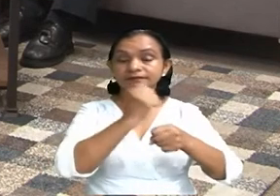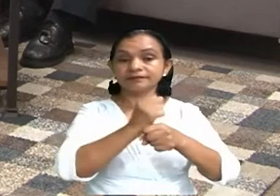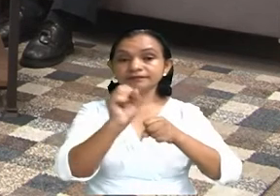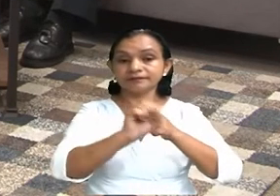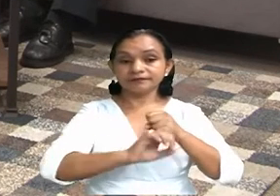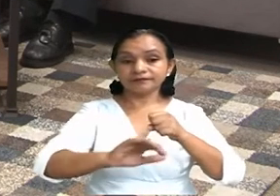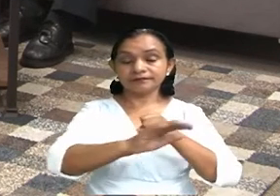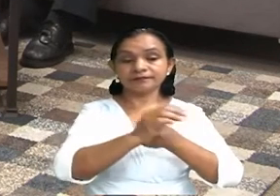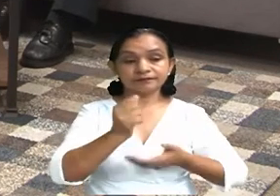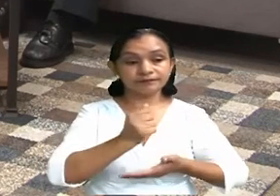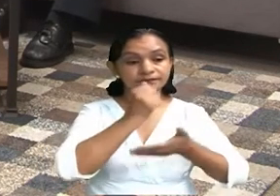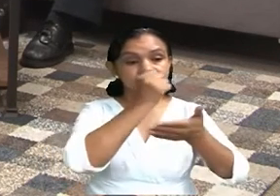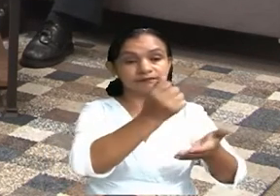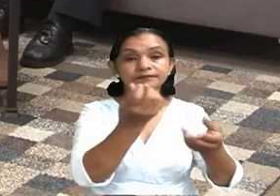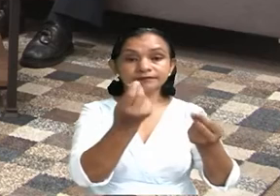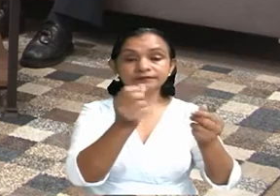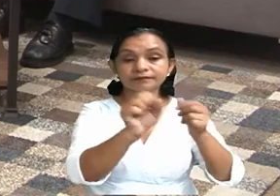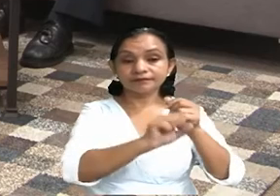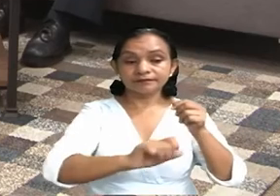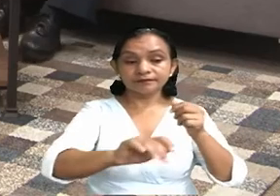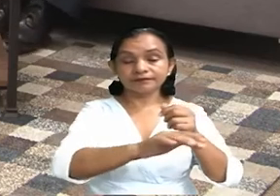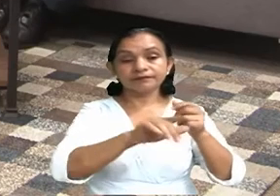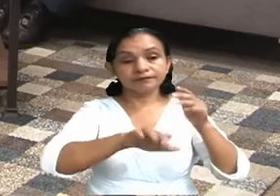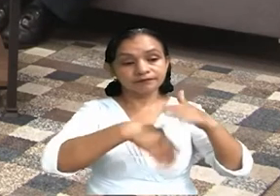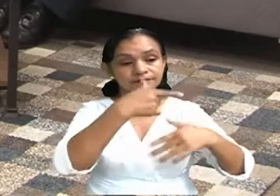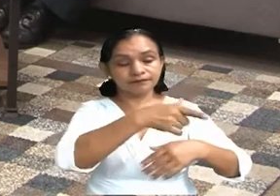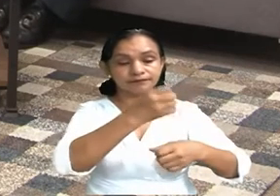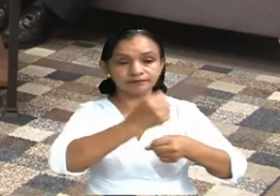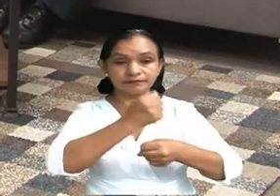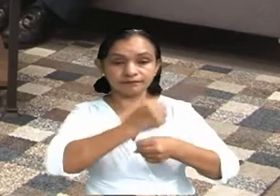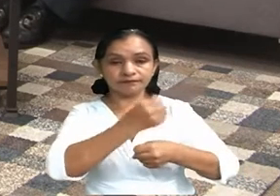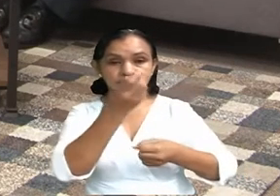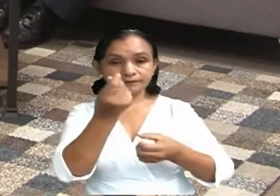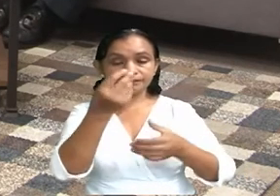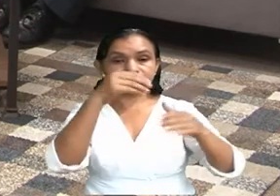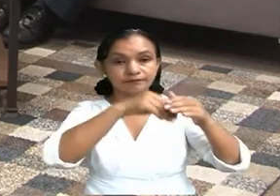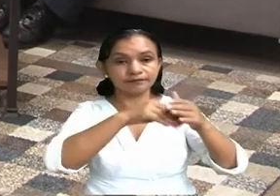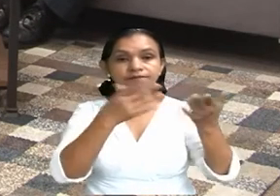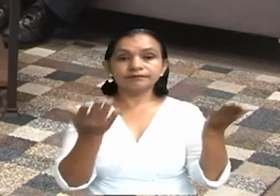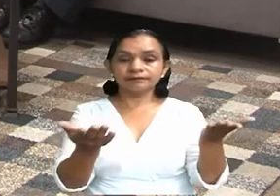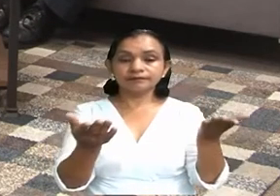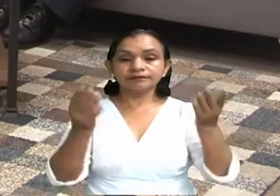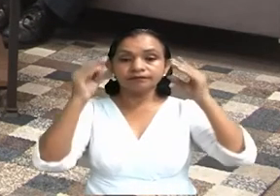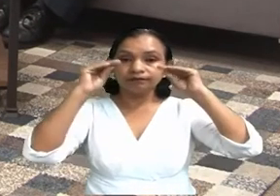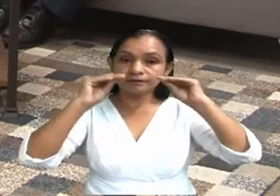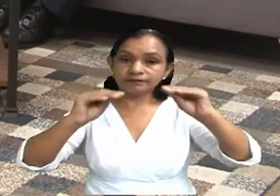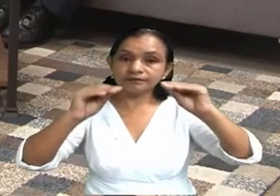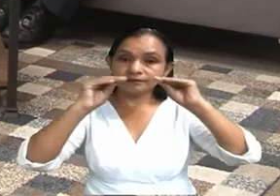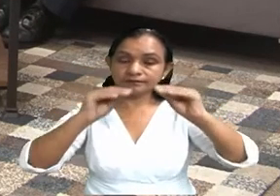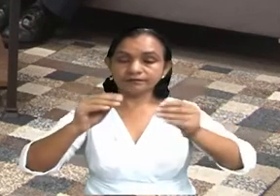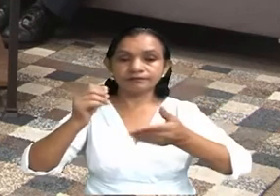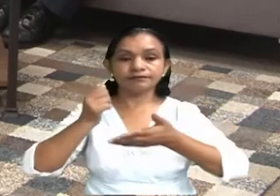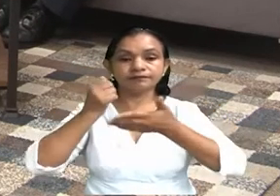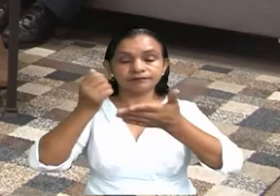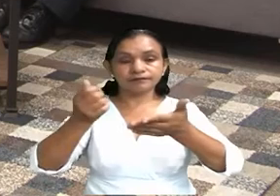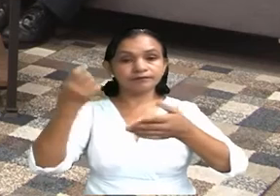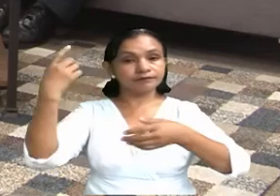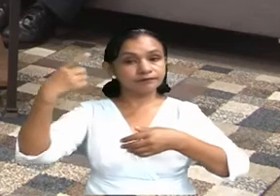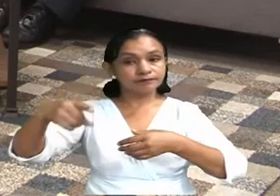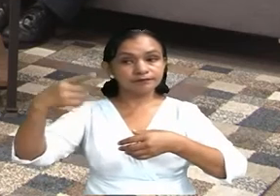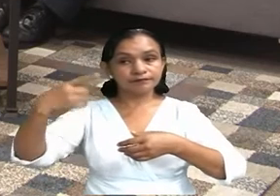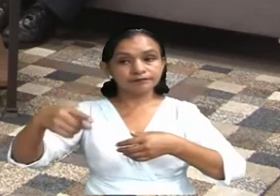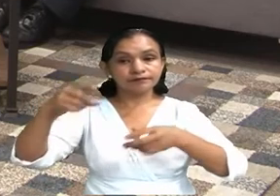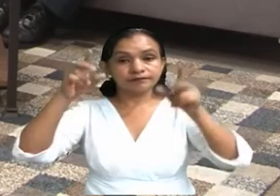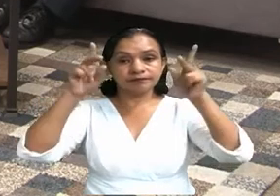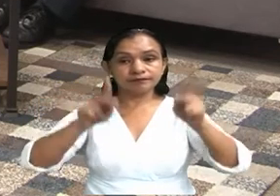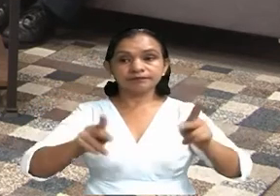de la inversión social, porque sencillamente se está invirtiendo en educación, se está invirtiendo en restitución de derechos a